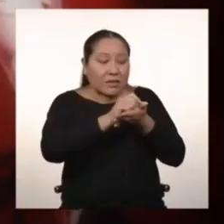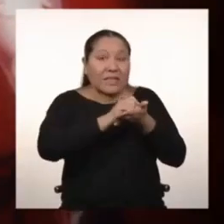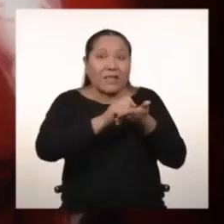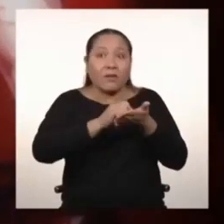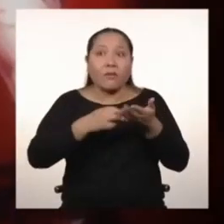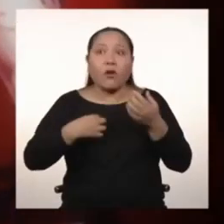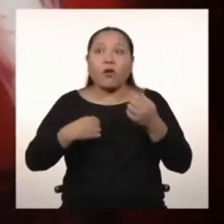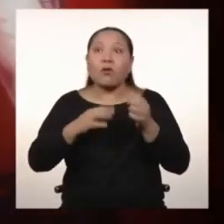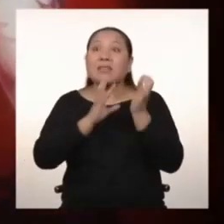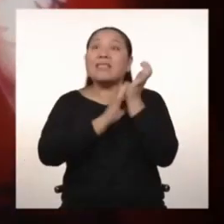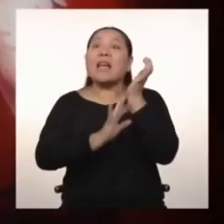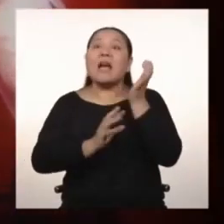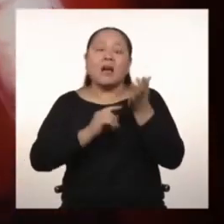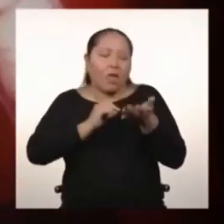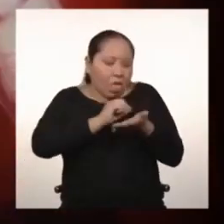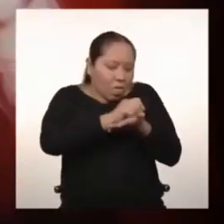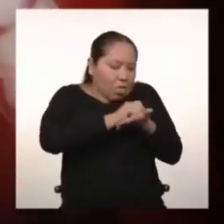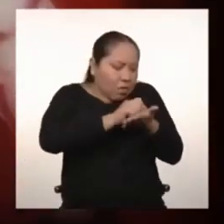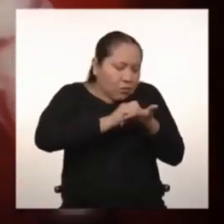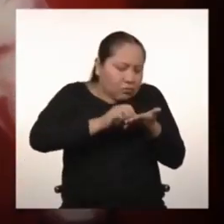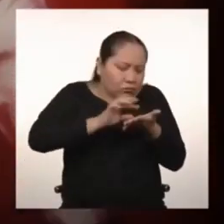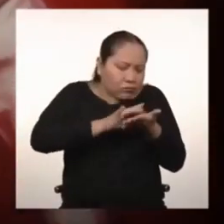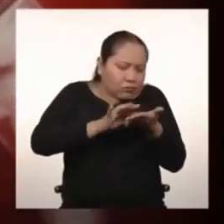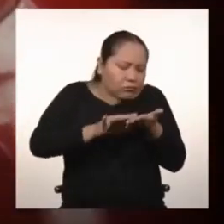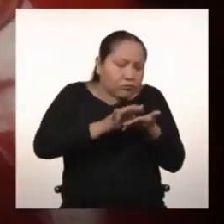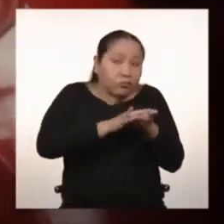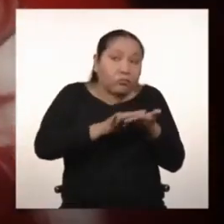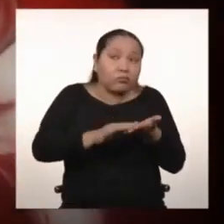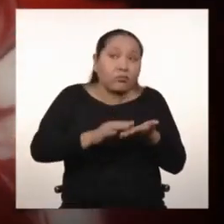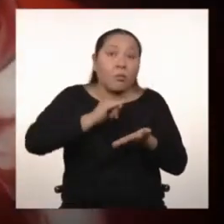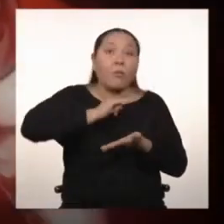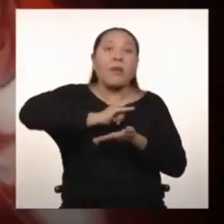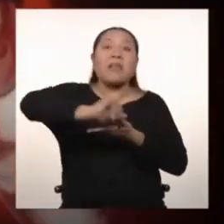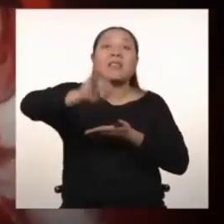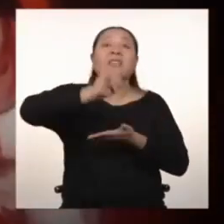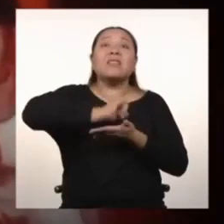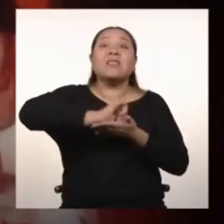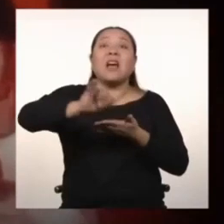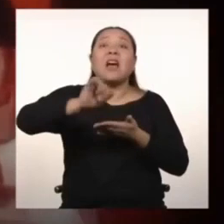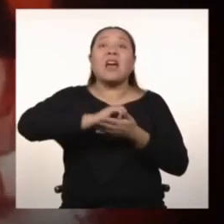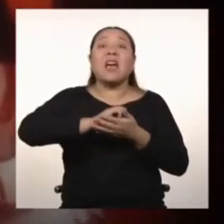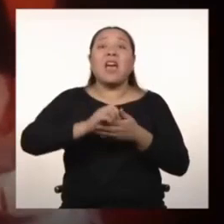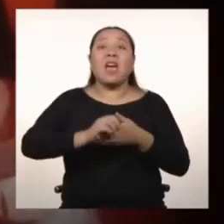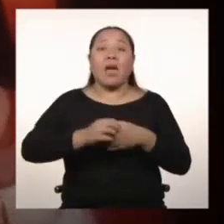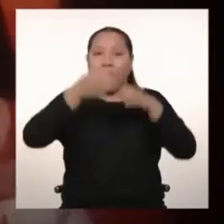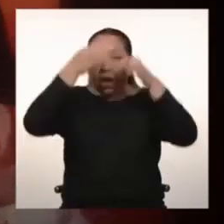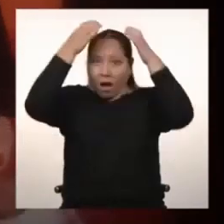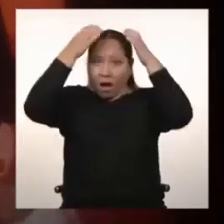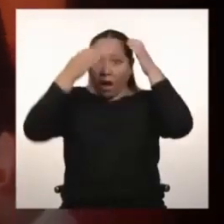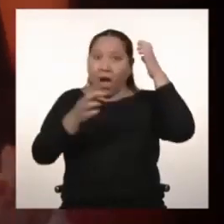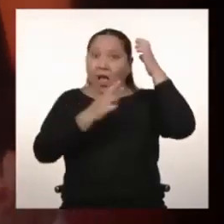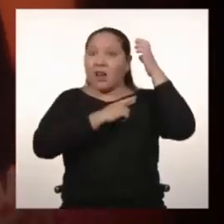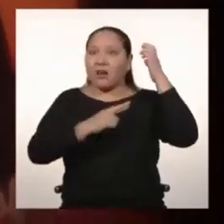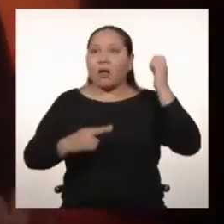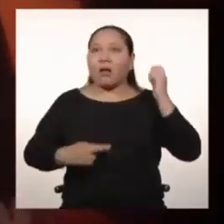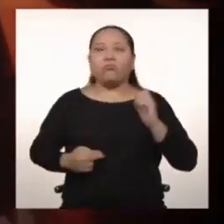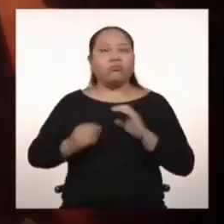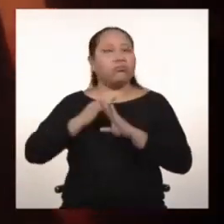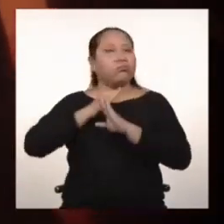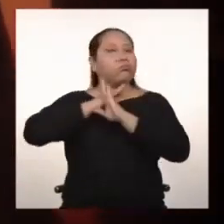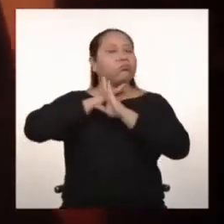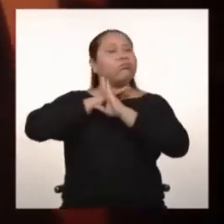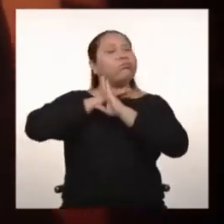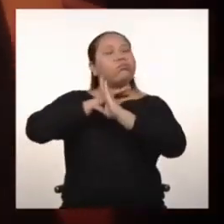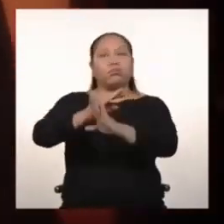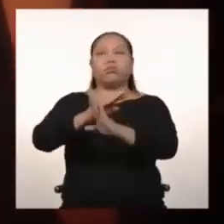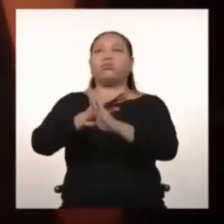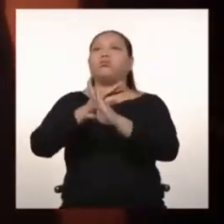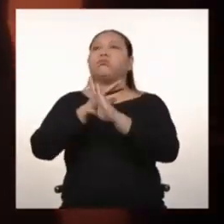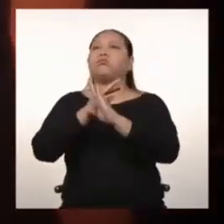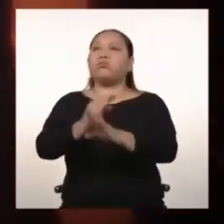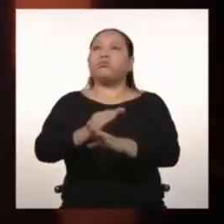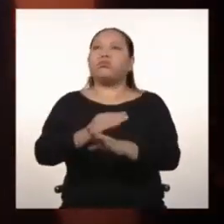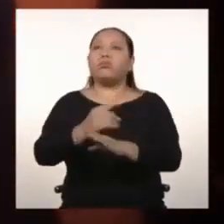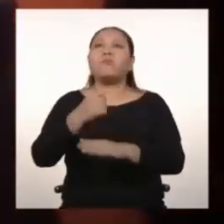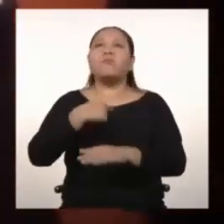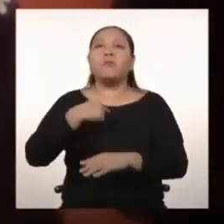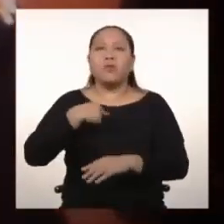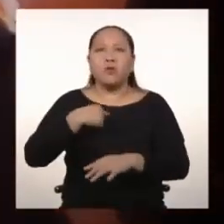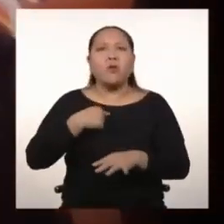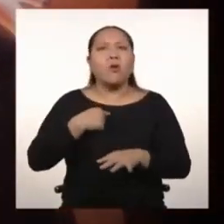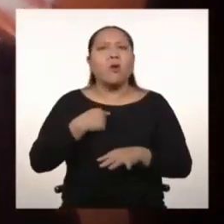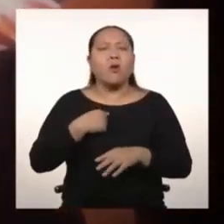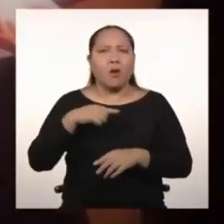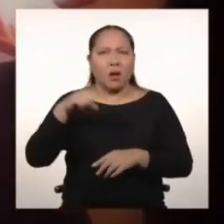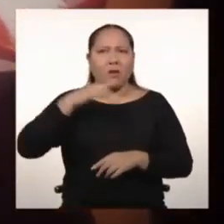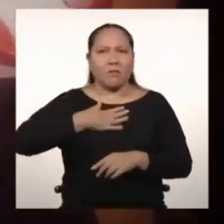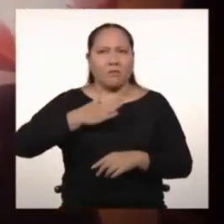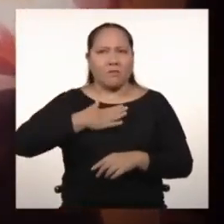comunicación, ¿no? Un mensaje a la corona, el rechazo, quizás justificando la gran rebelión que